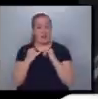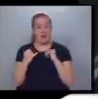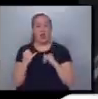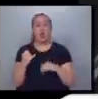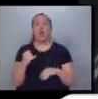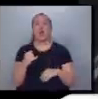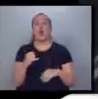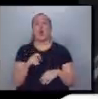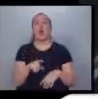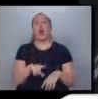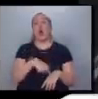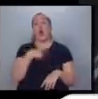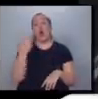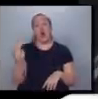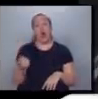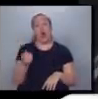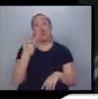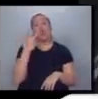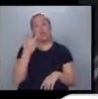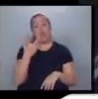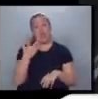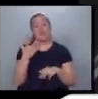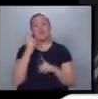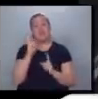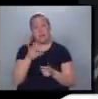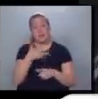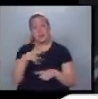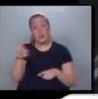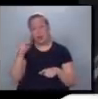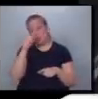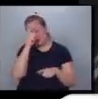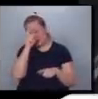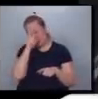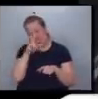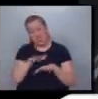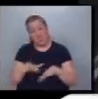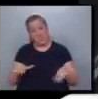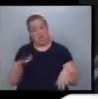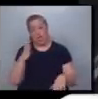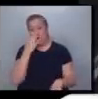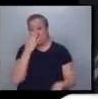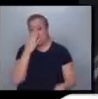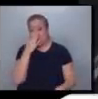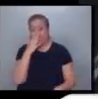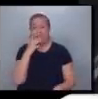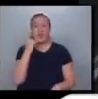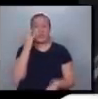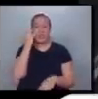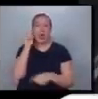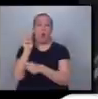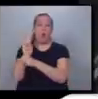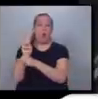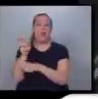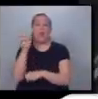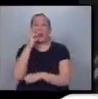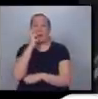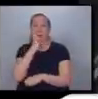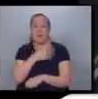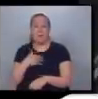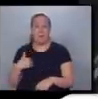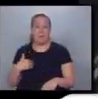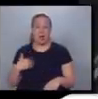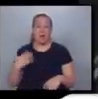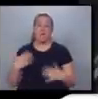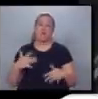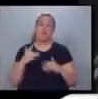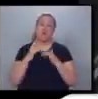sido derivados también al Hospital de Niños de Córdoba, que están en sala común con sus respectivos padres. Claro, es muy impactante todo lo que está comentando